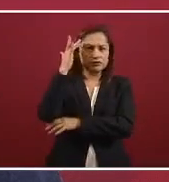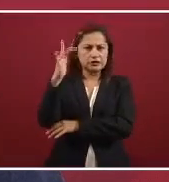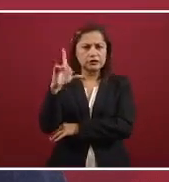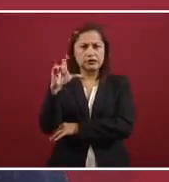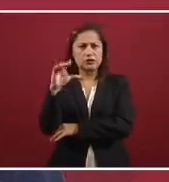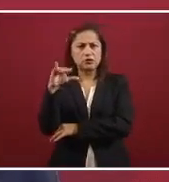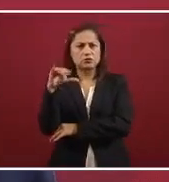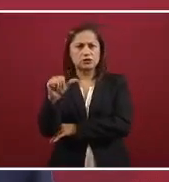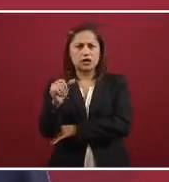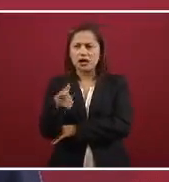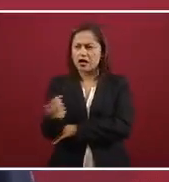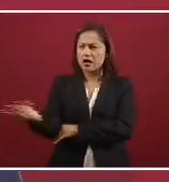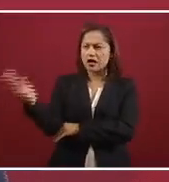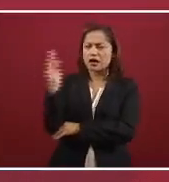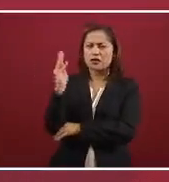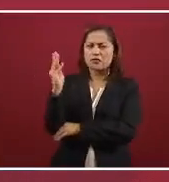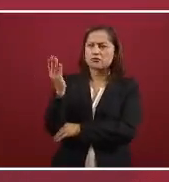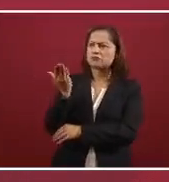Tengo que